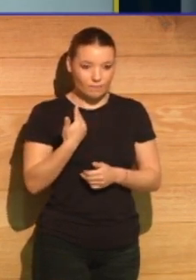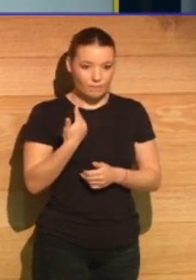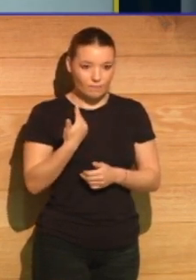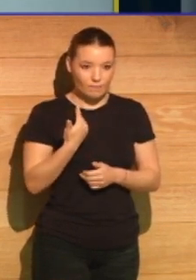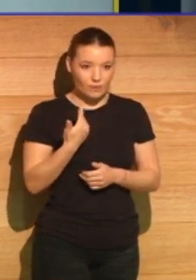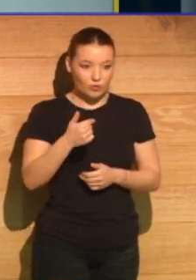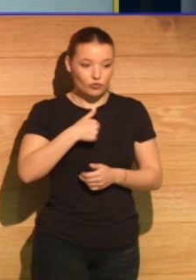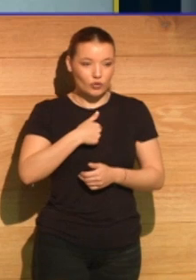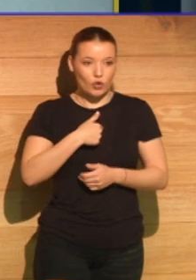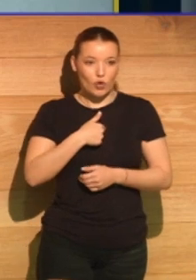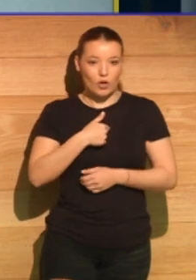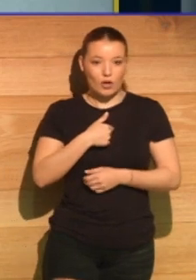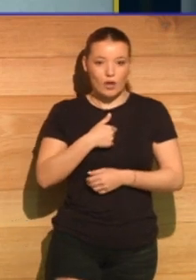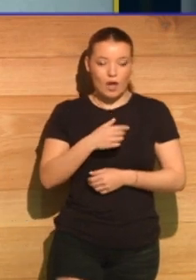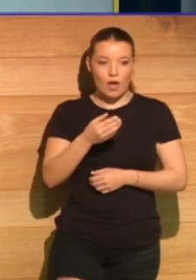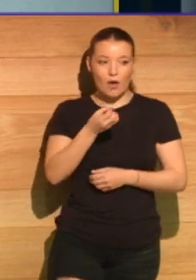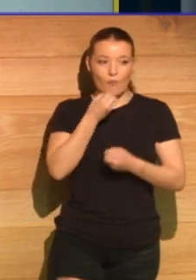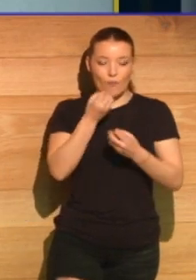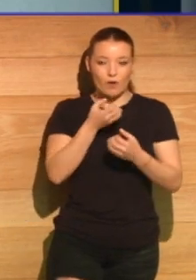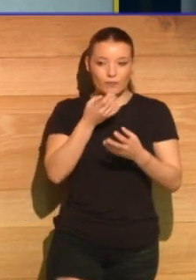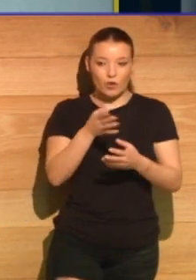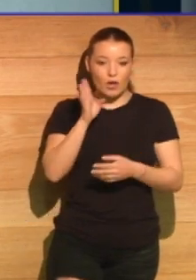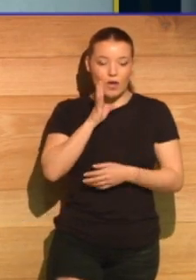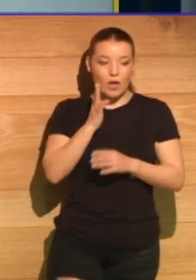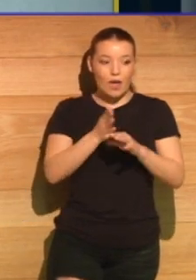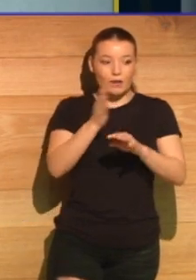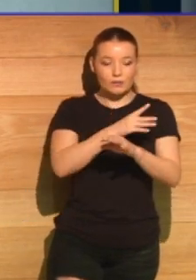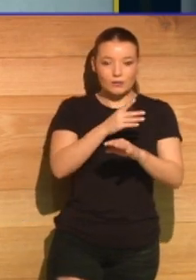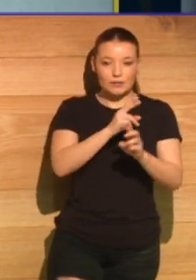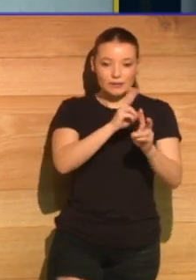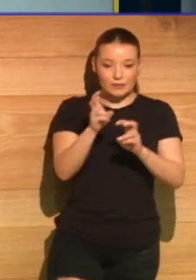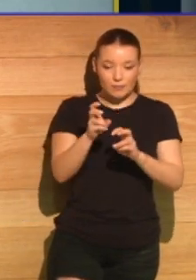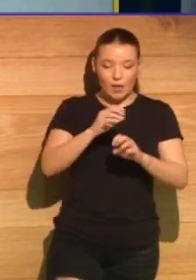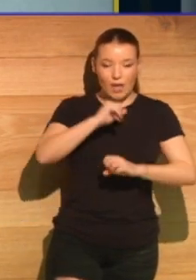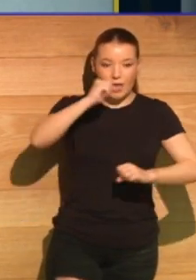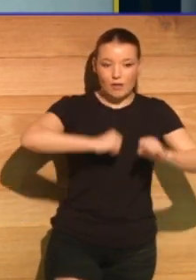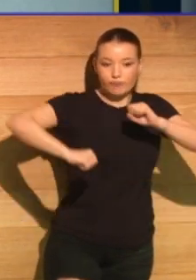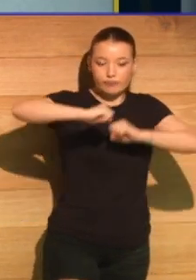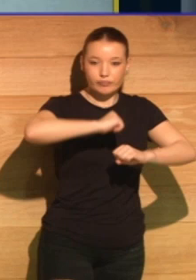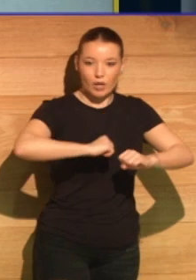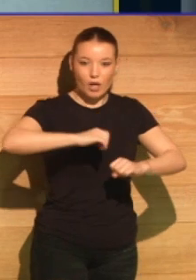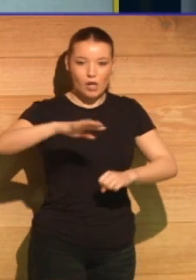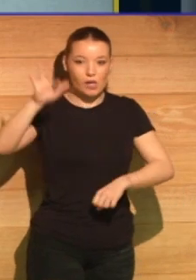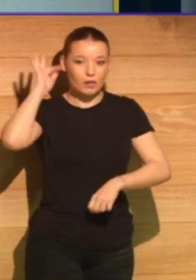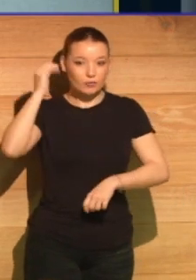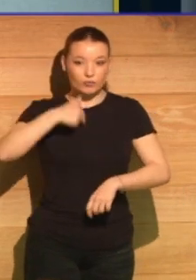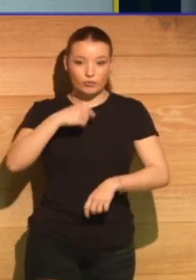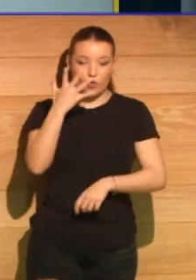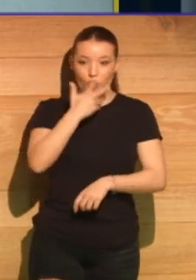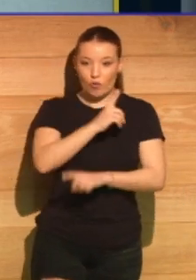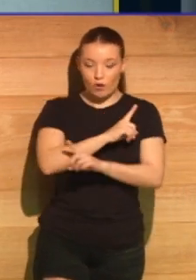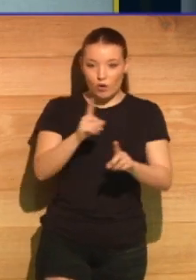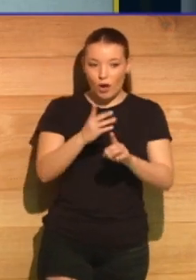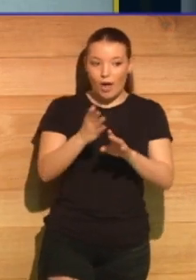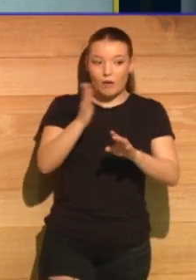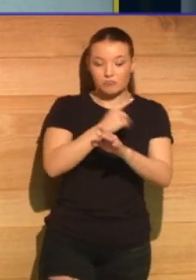hablando antes, decía que hay muchas de las gigantas que menciona Laura que yo no conocía previamente y